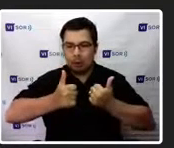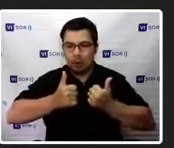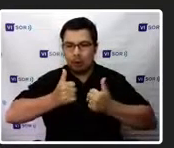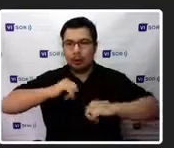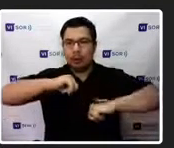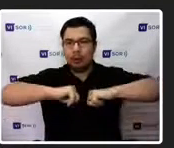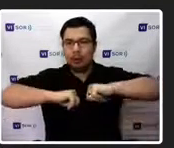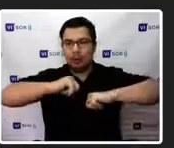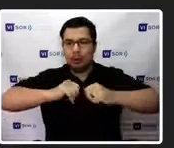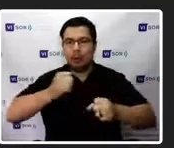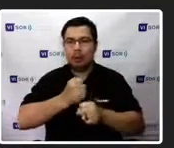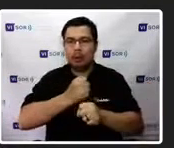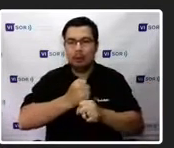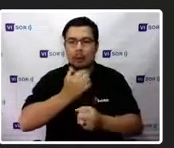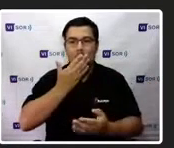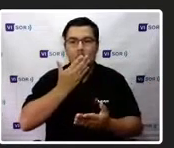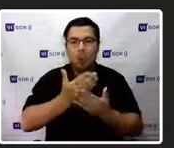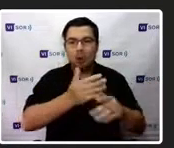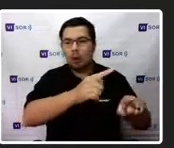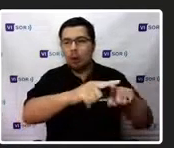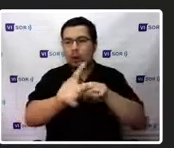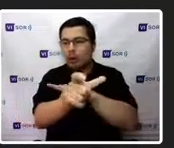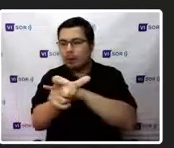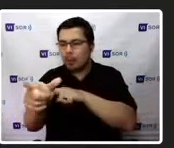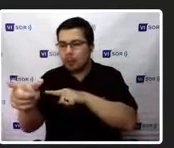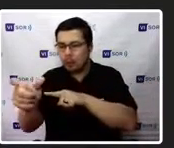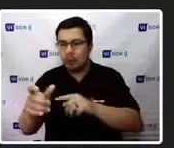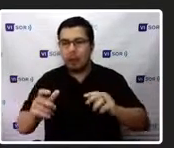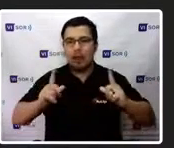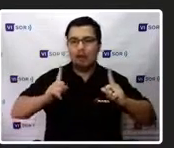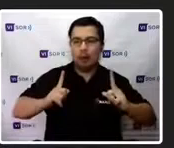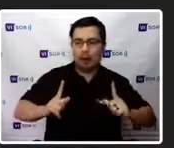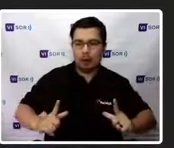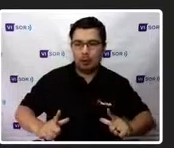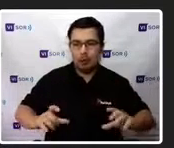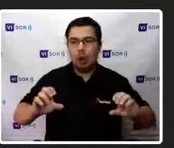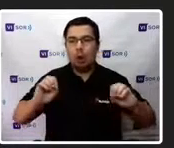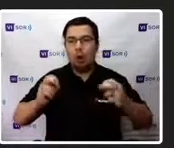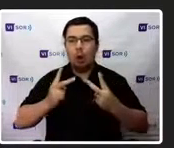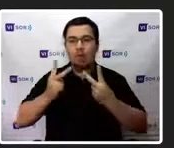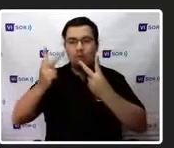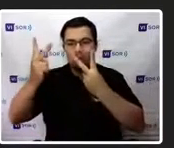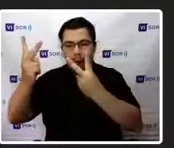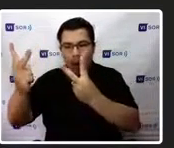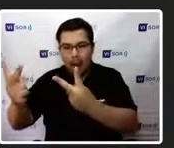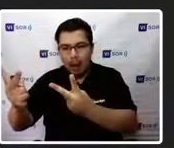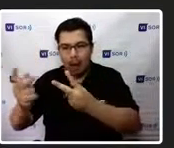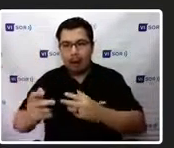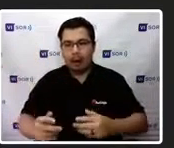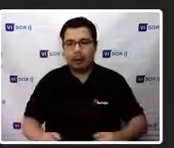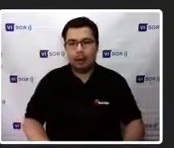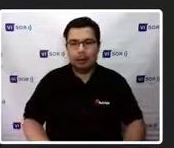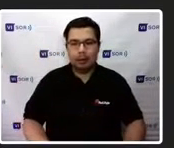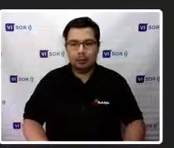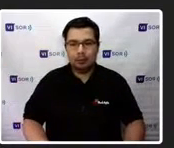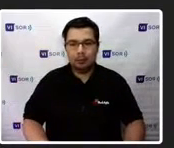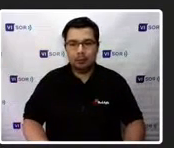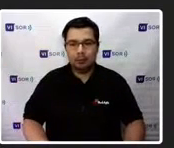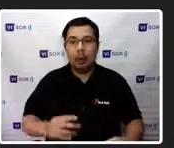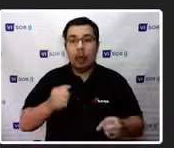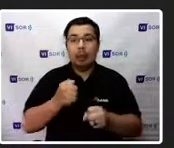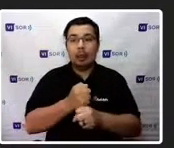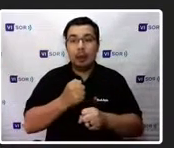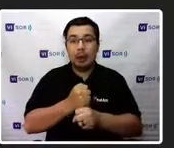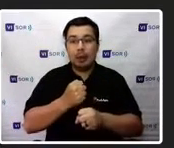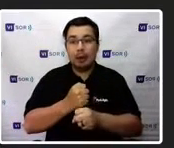de vacaciones o están, ¿no es cierto?, en viajes corporativos. Entonces, trabajamos, ¿no es cierto?, en la industria de